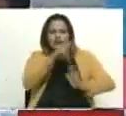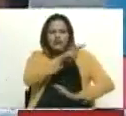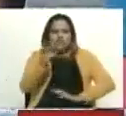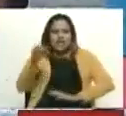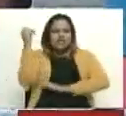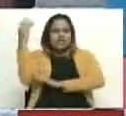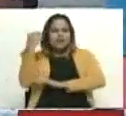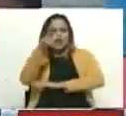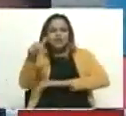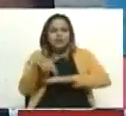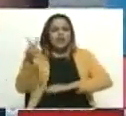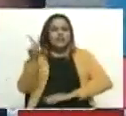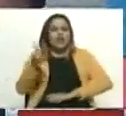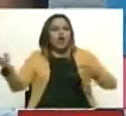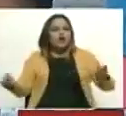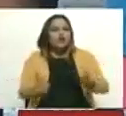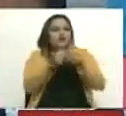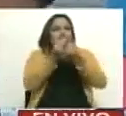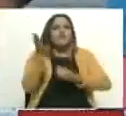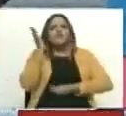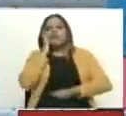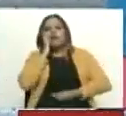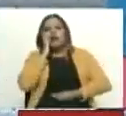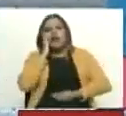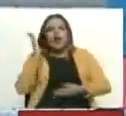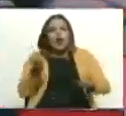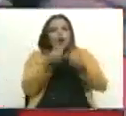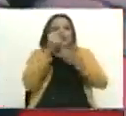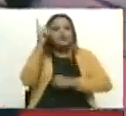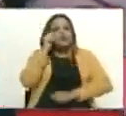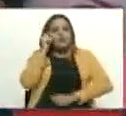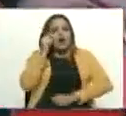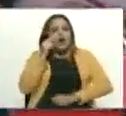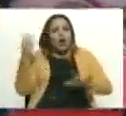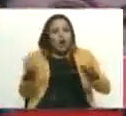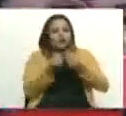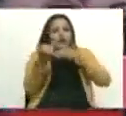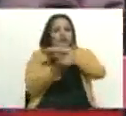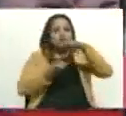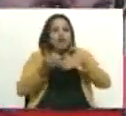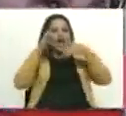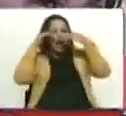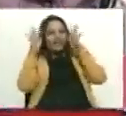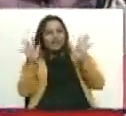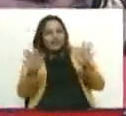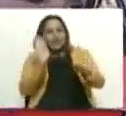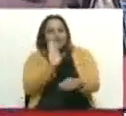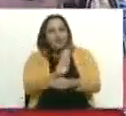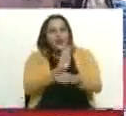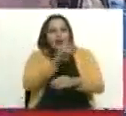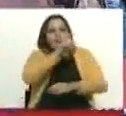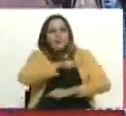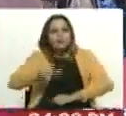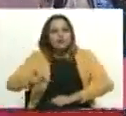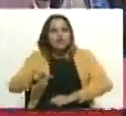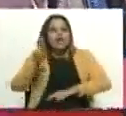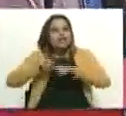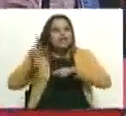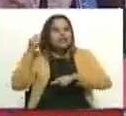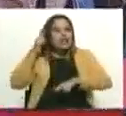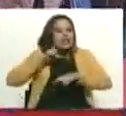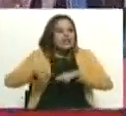Asamblea Nacional de Venezuela, junto a las madres, junto a los padres, junto a las instituciones que se encargan de los cuidados de las niñas y niños con